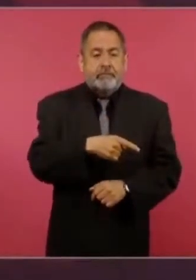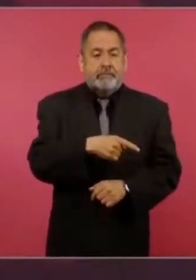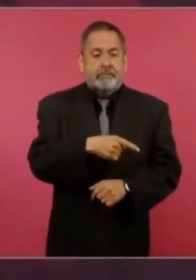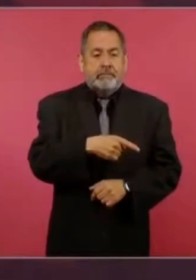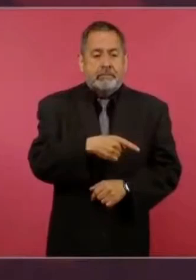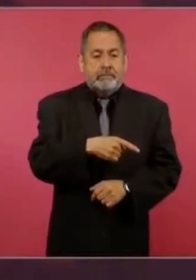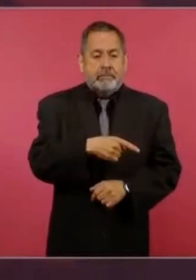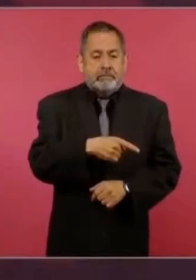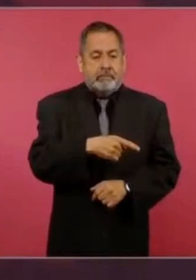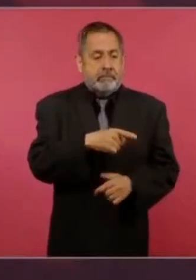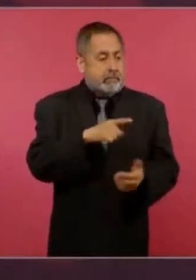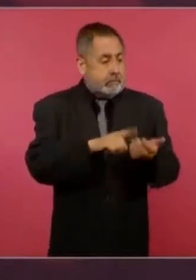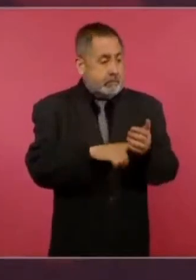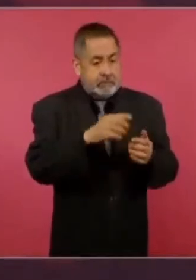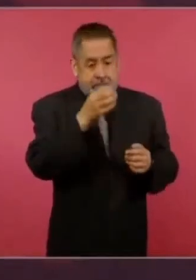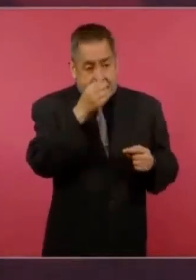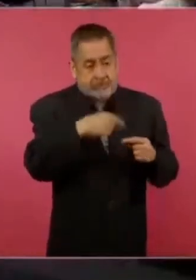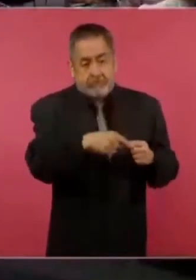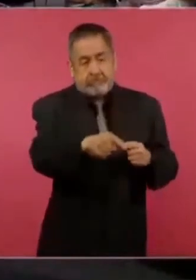están en riesgo